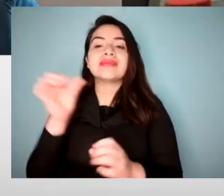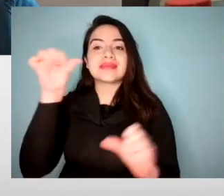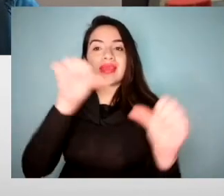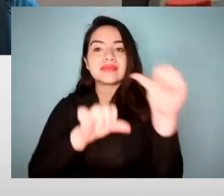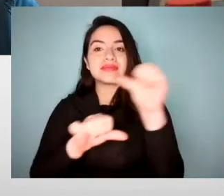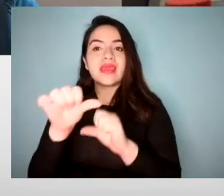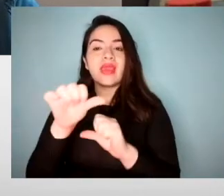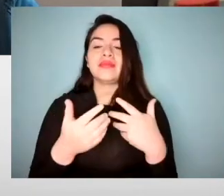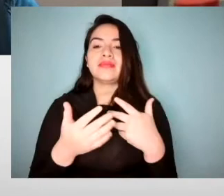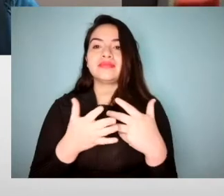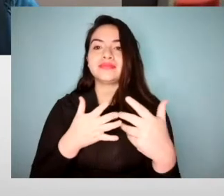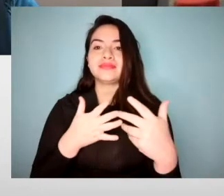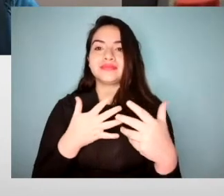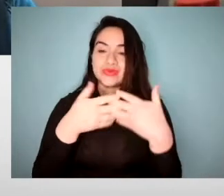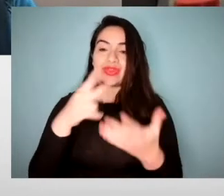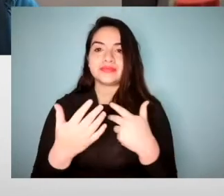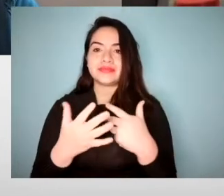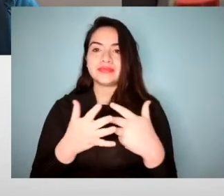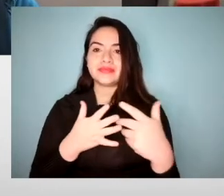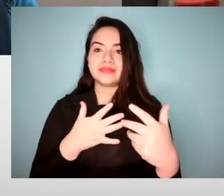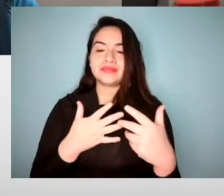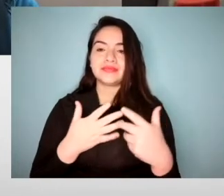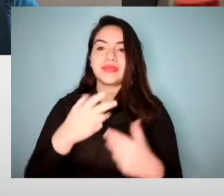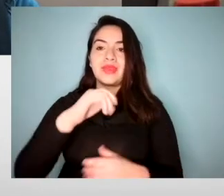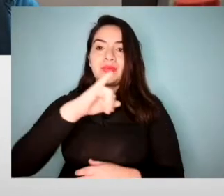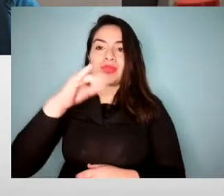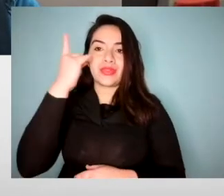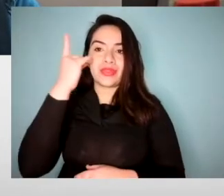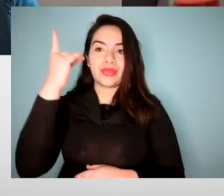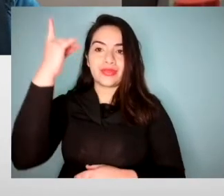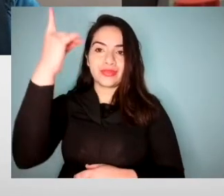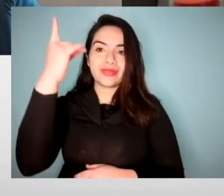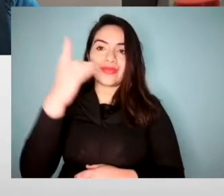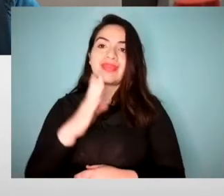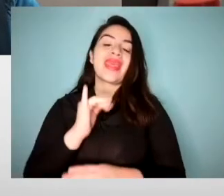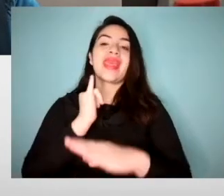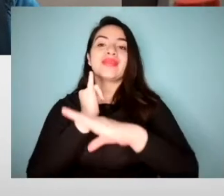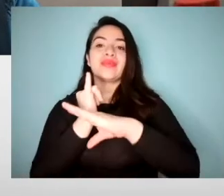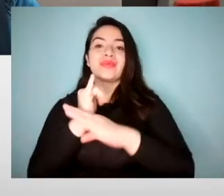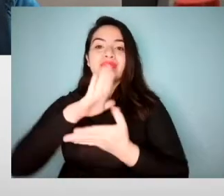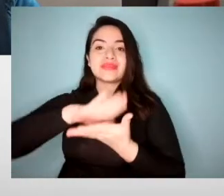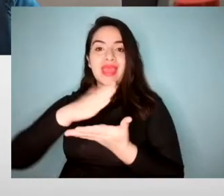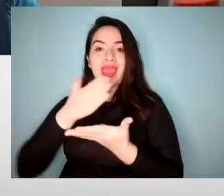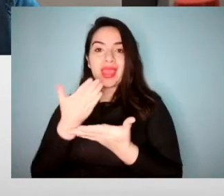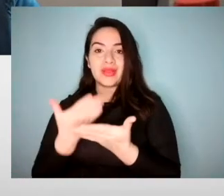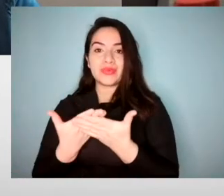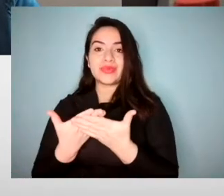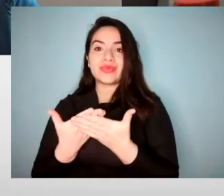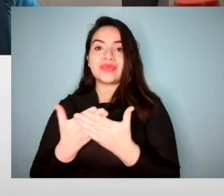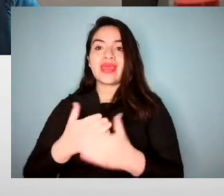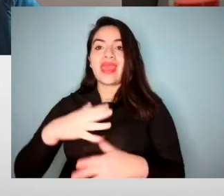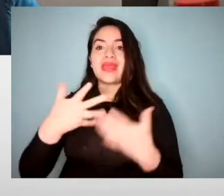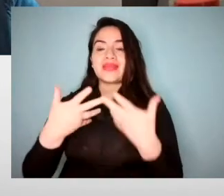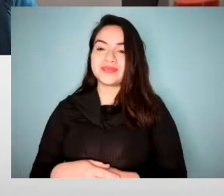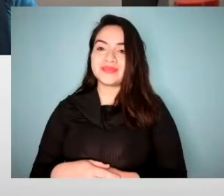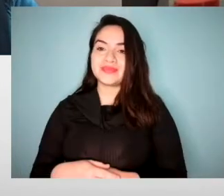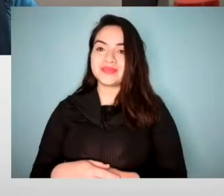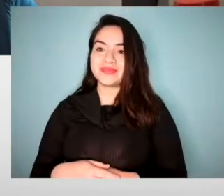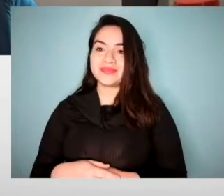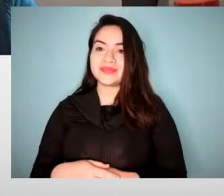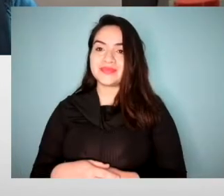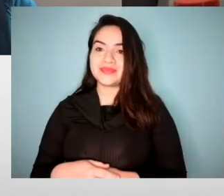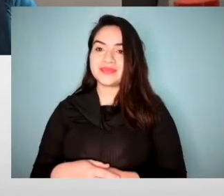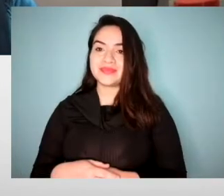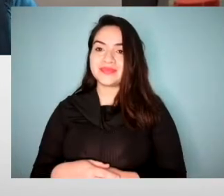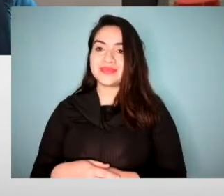Talca, con un postdoctorado en el National Institute of Health Bethesda en Estados Unidos 2014 y 2015,